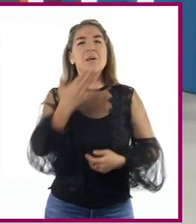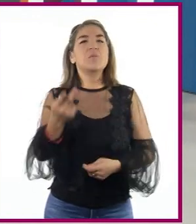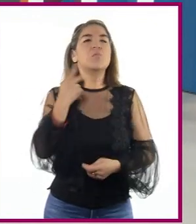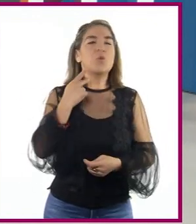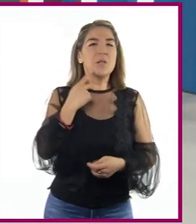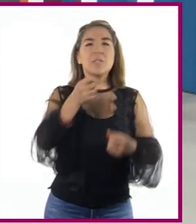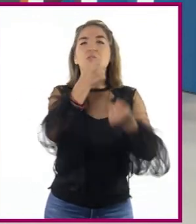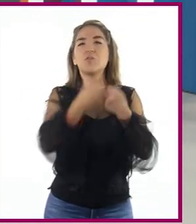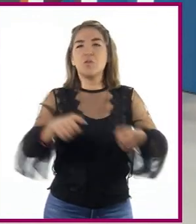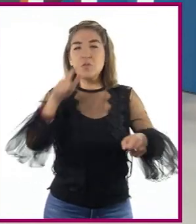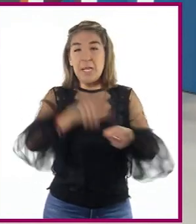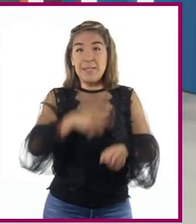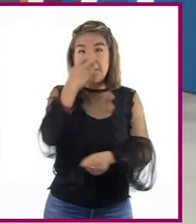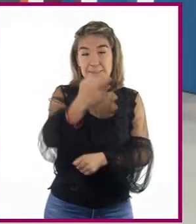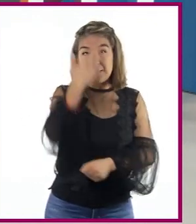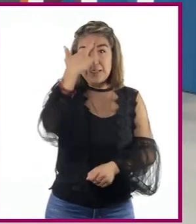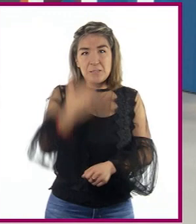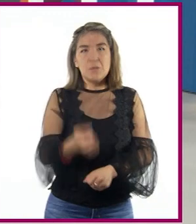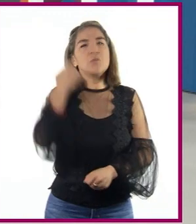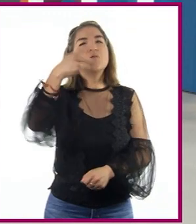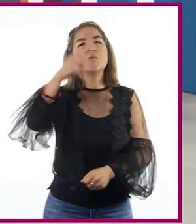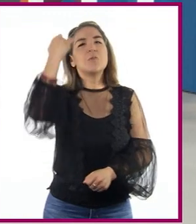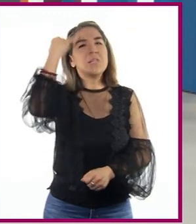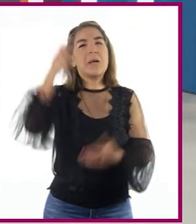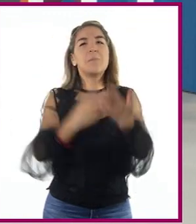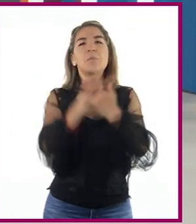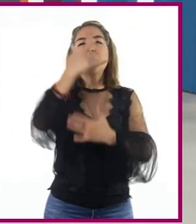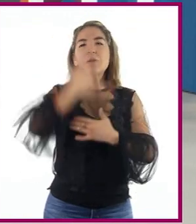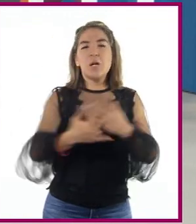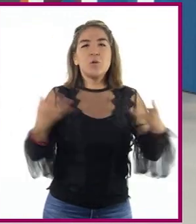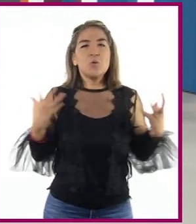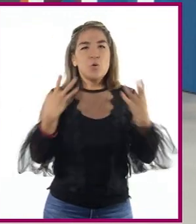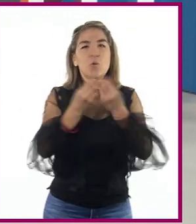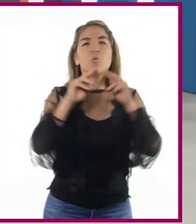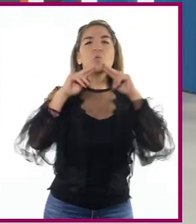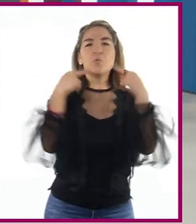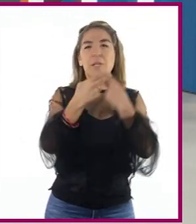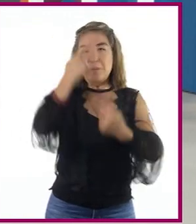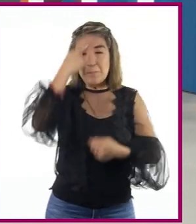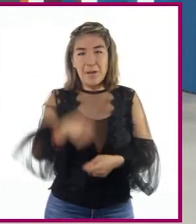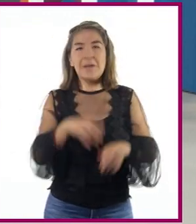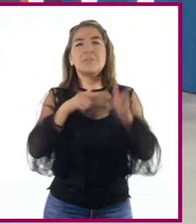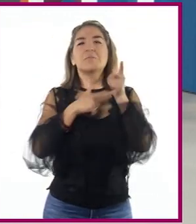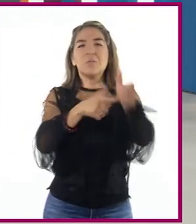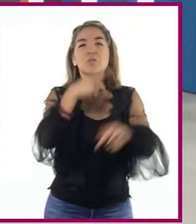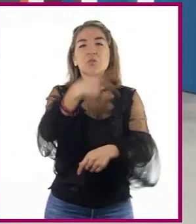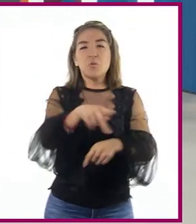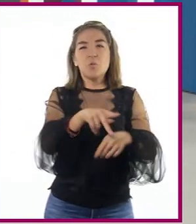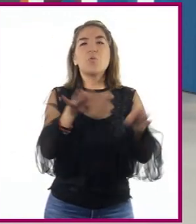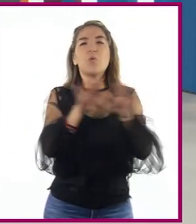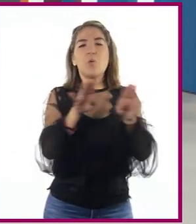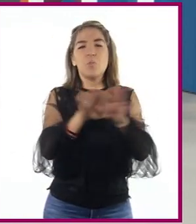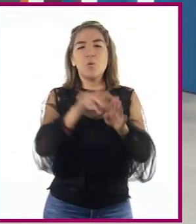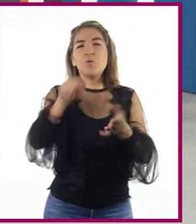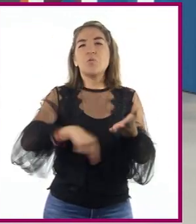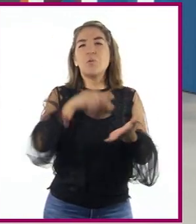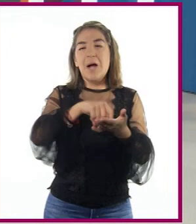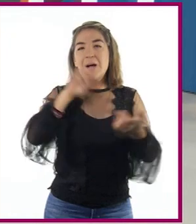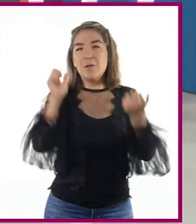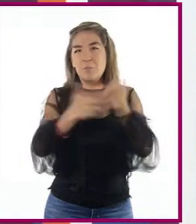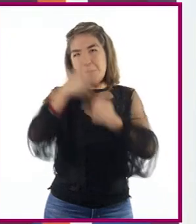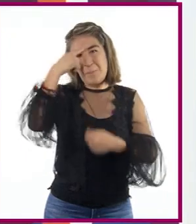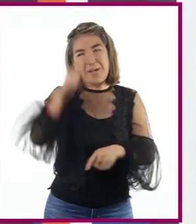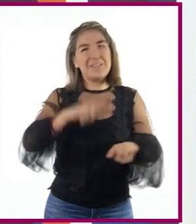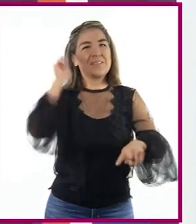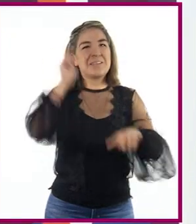social, fue que surgió la idea de un proyecto de unidad para conducir al continente europeo a superar sus